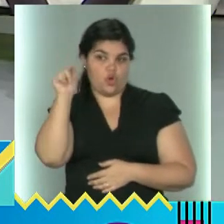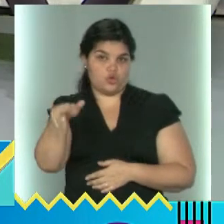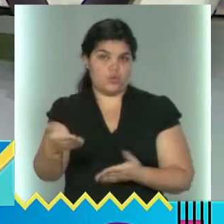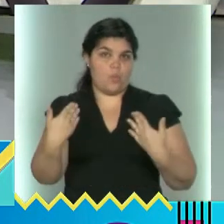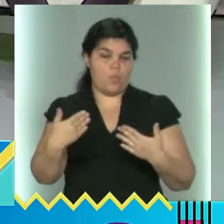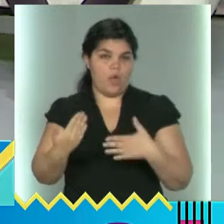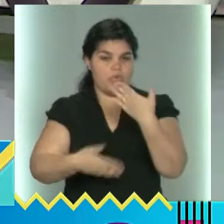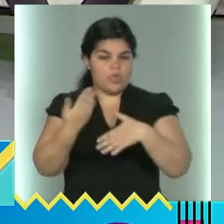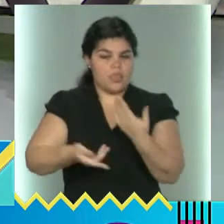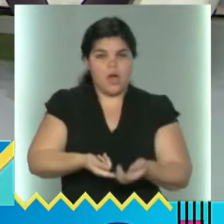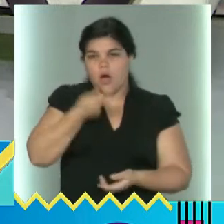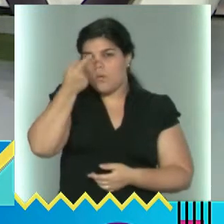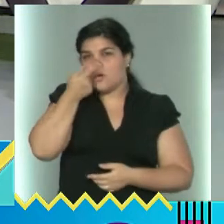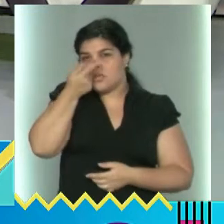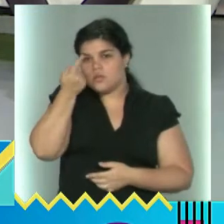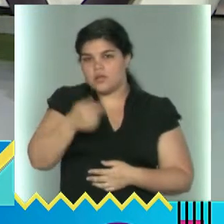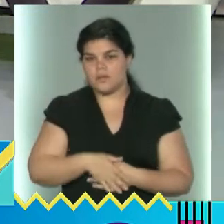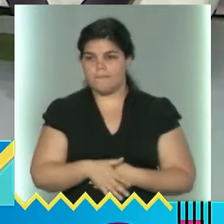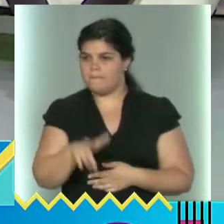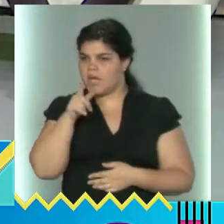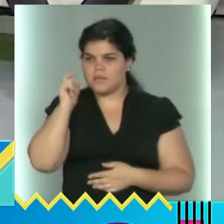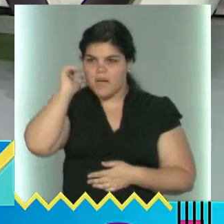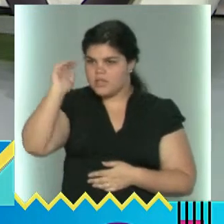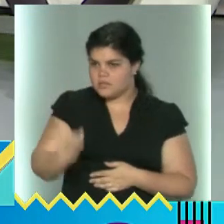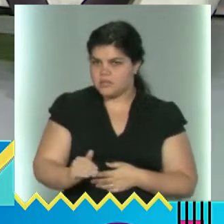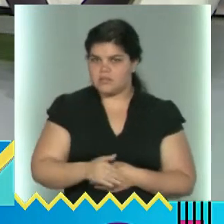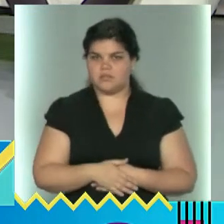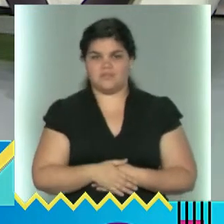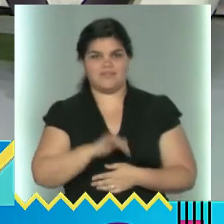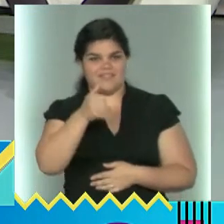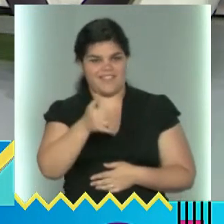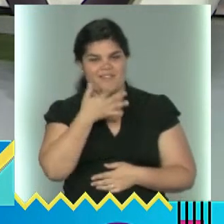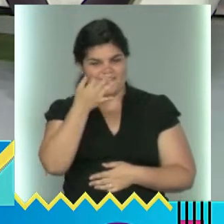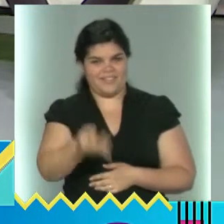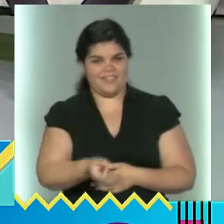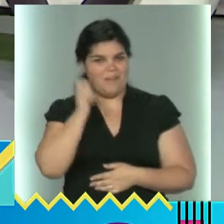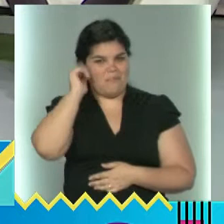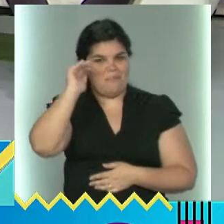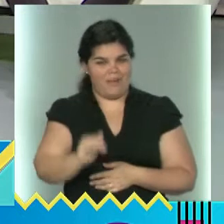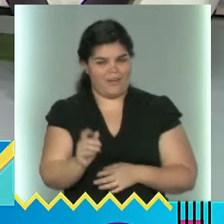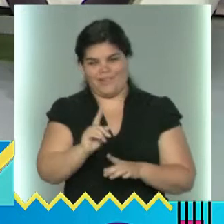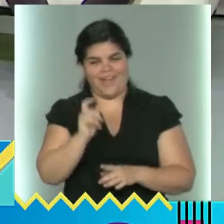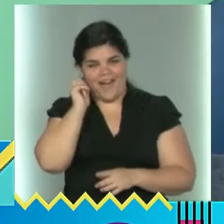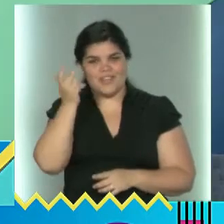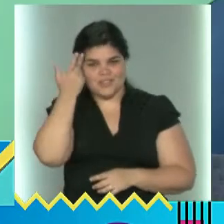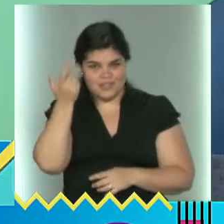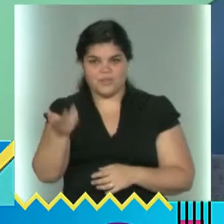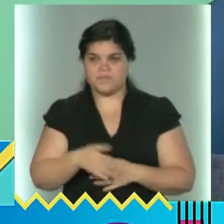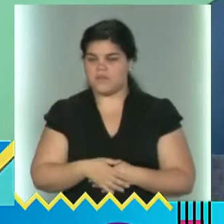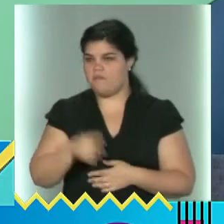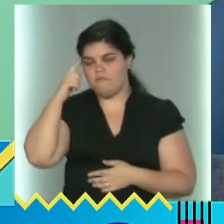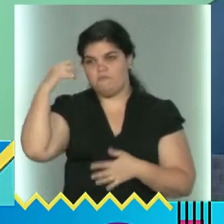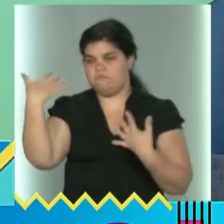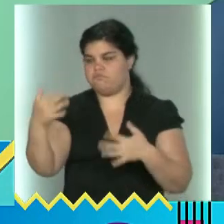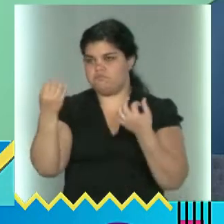¿no? Esa curiosidad de parecía querer más ayudar. chico, ¿eh? ¿Cómo? Parecía más chico. Parecía más chico, sí, es verdad. Pero bueno. Bueno, y con el tema fantástico. del financiamiento, un poco